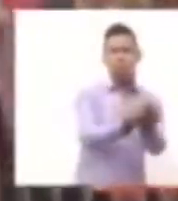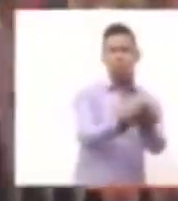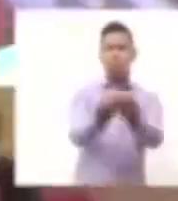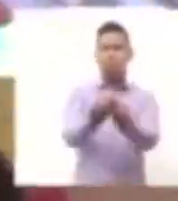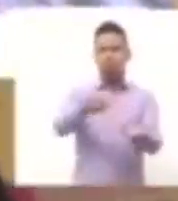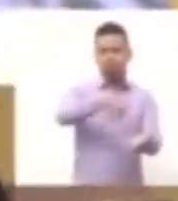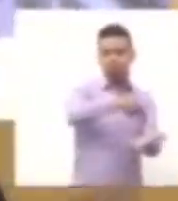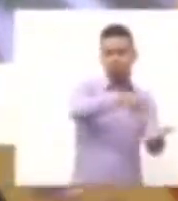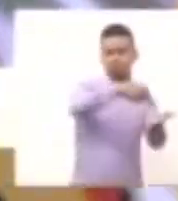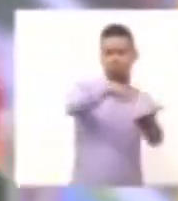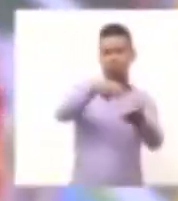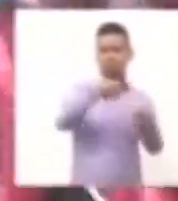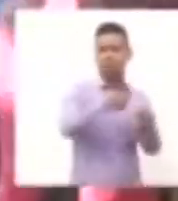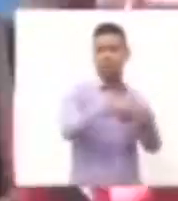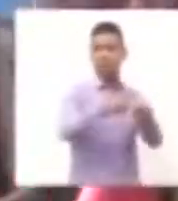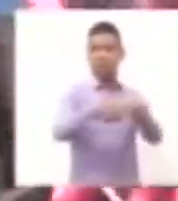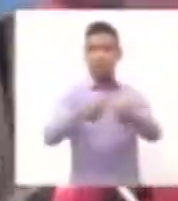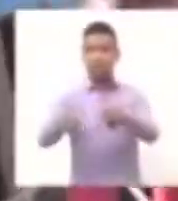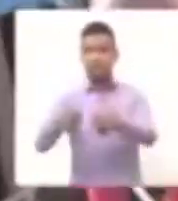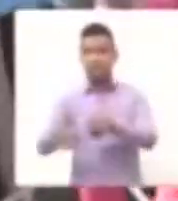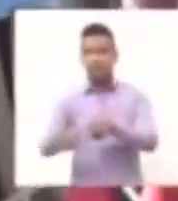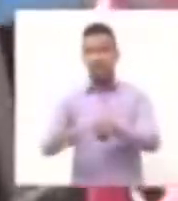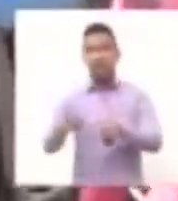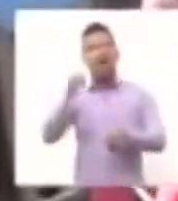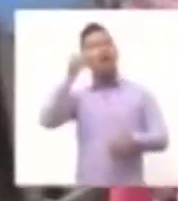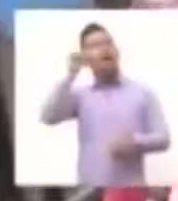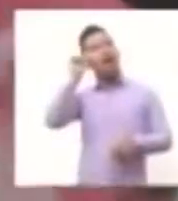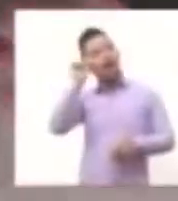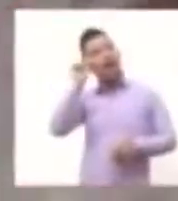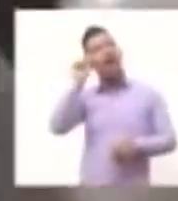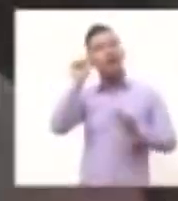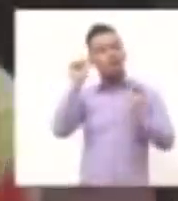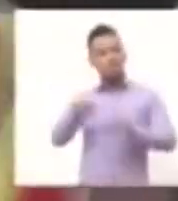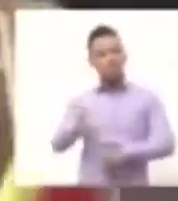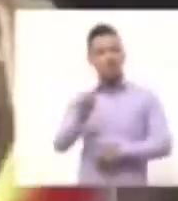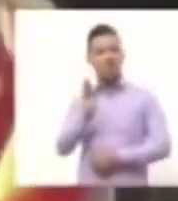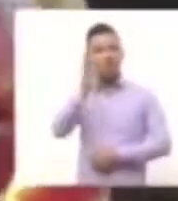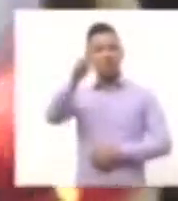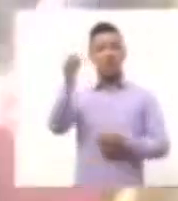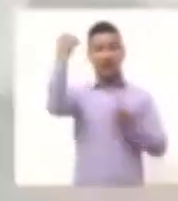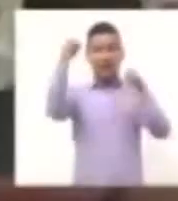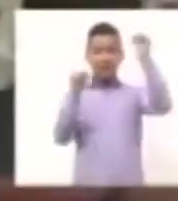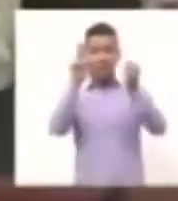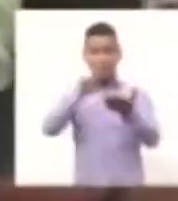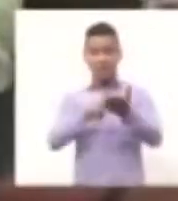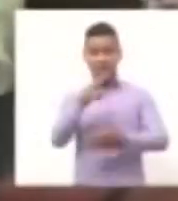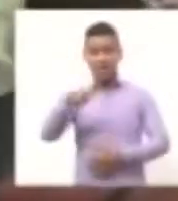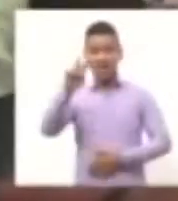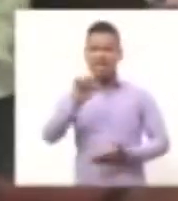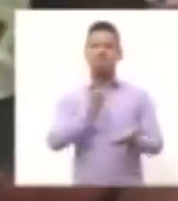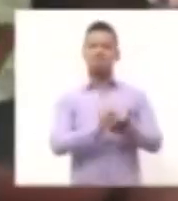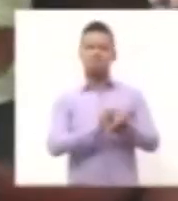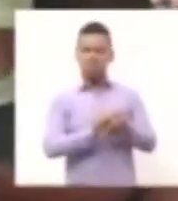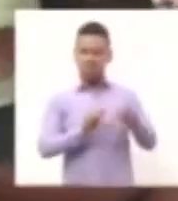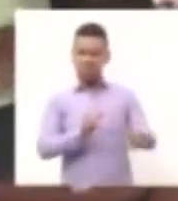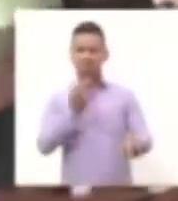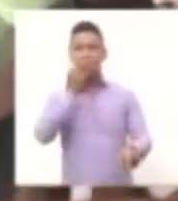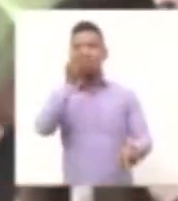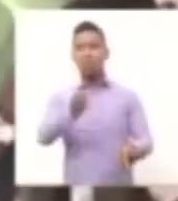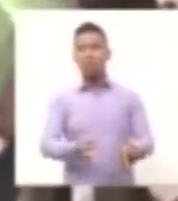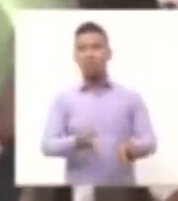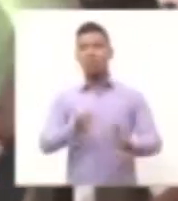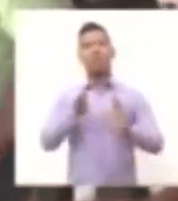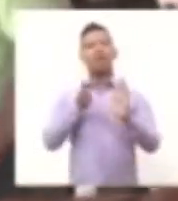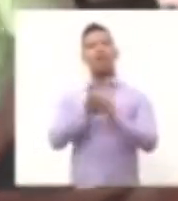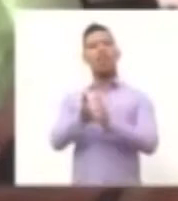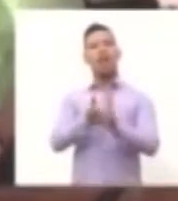mapalé, disfraces y comparsas que nos transportaron a lo que veremos en el Carnaval del 2017. Es una manifestación de